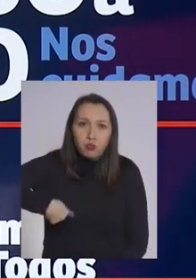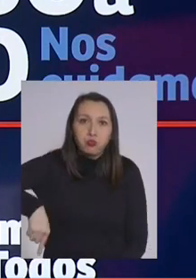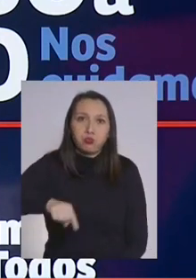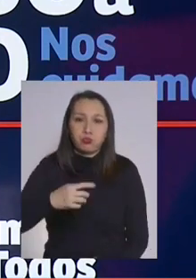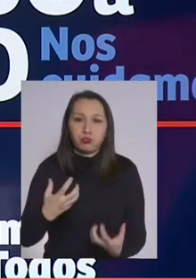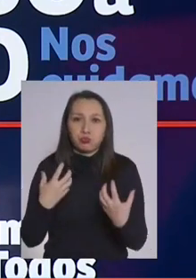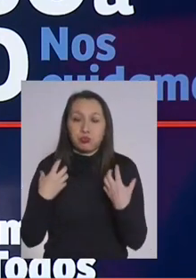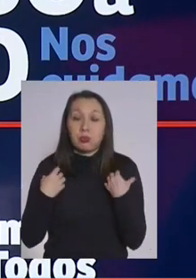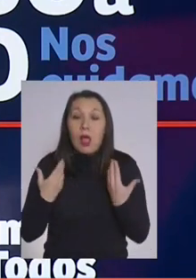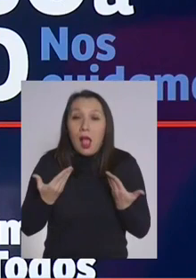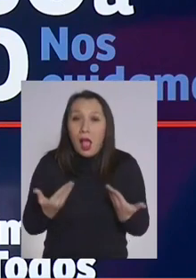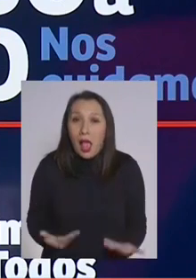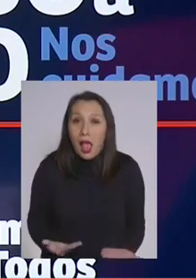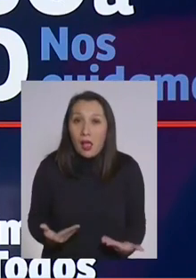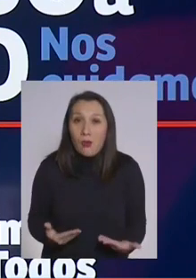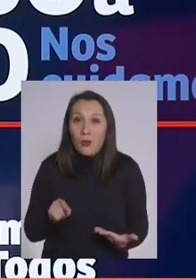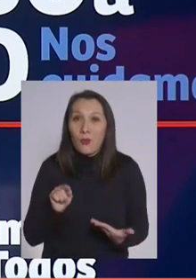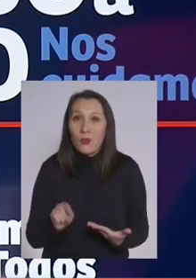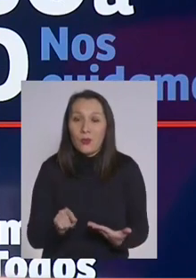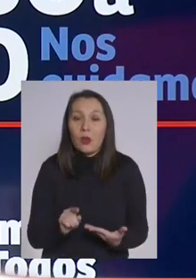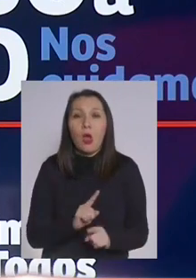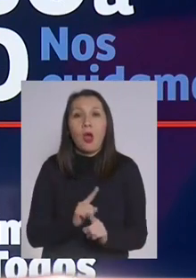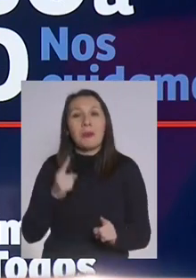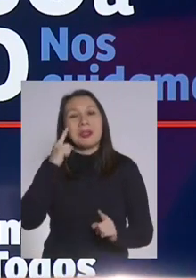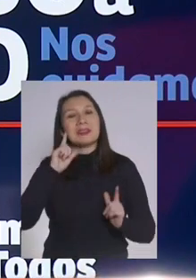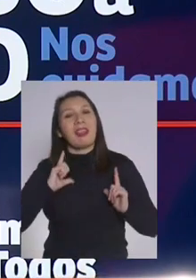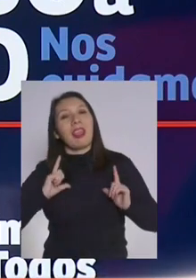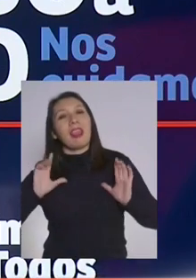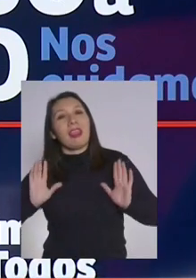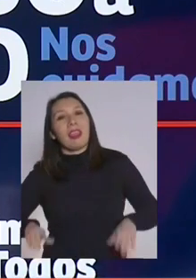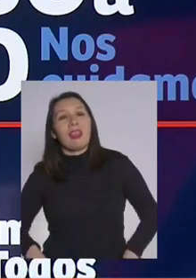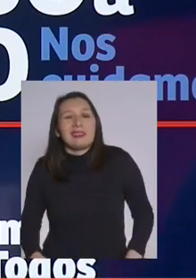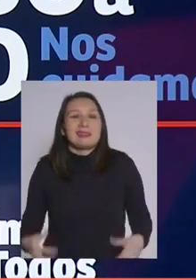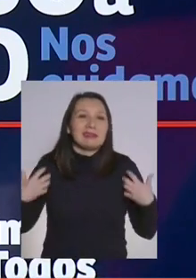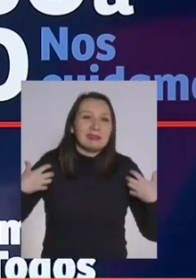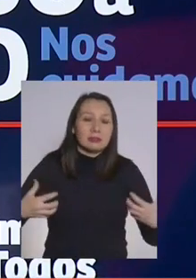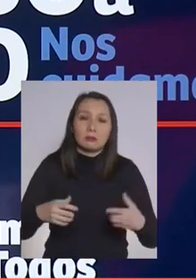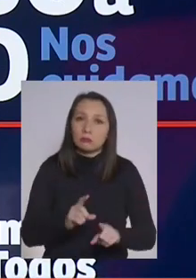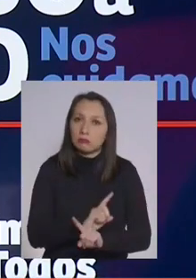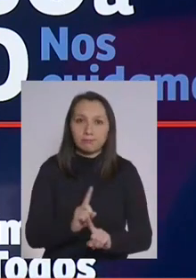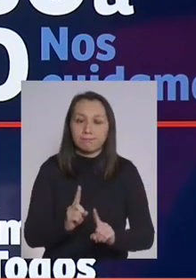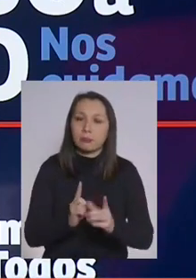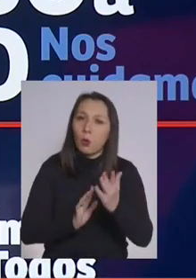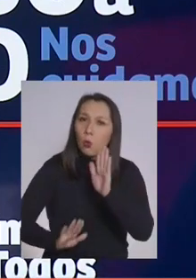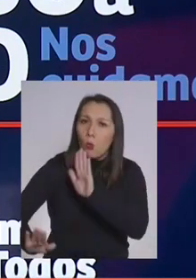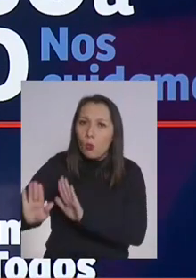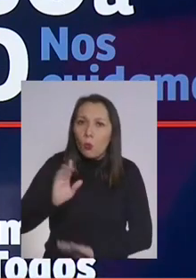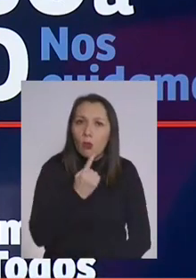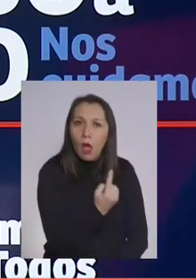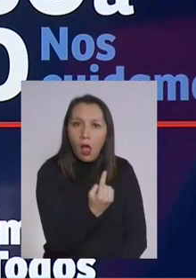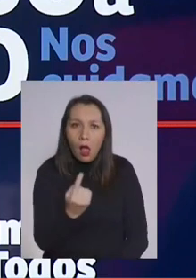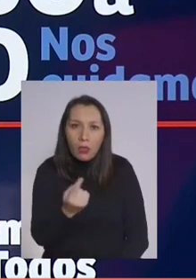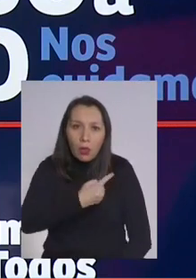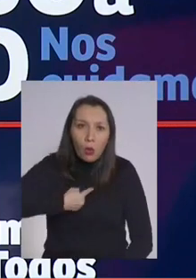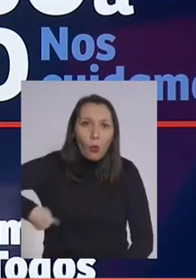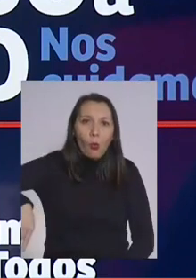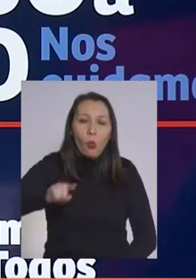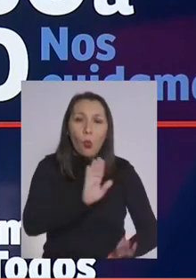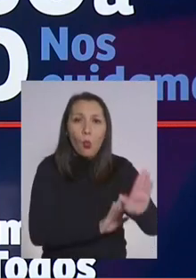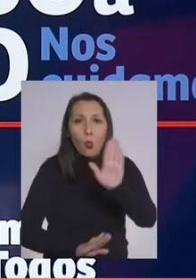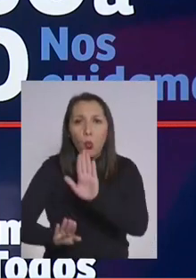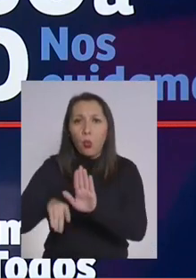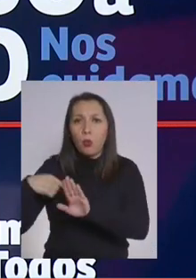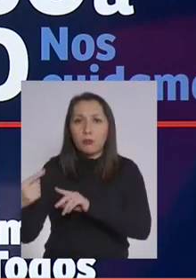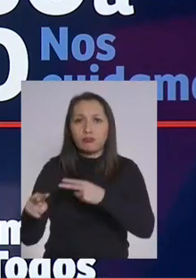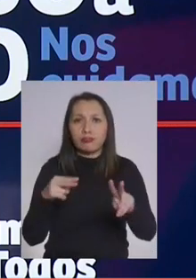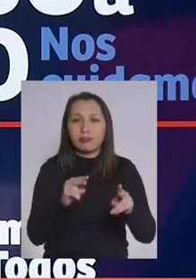este es el momento no para relajarse sino para cuidarse cada uno de nosotros y cuidar a